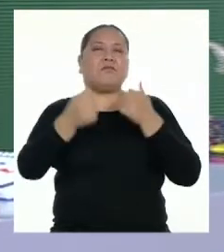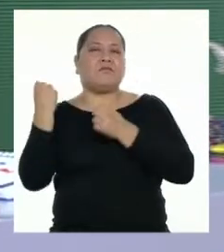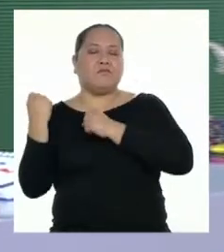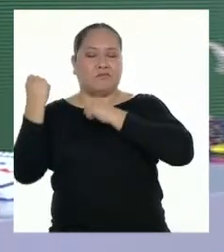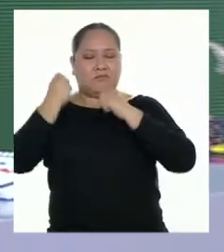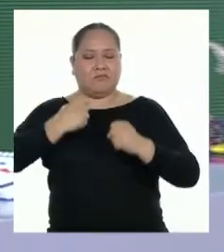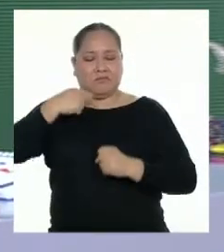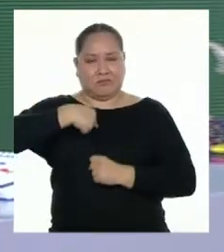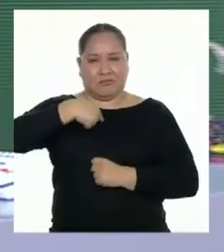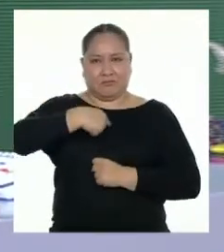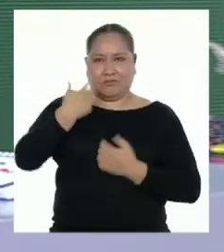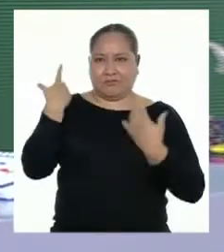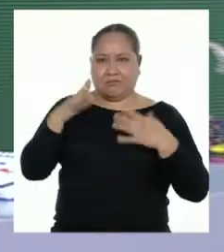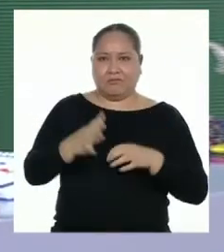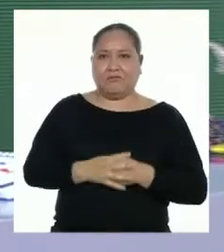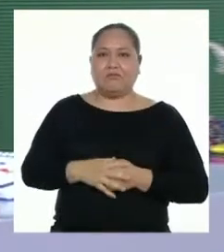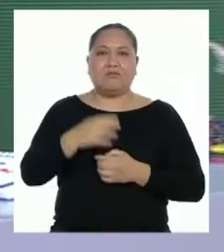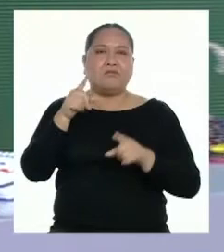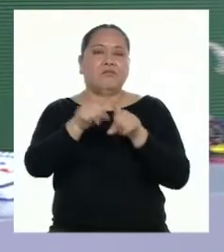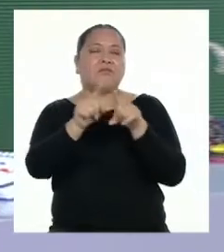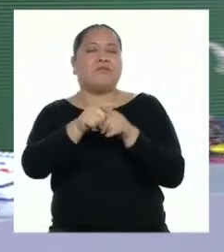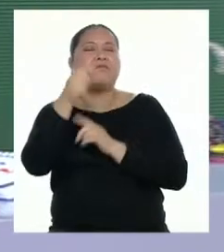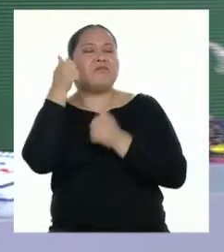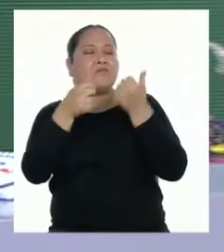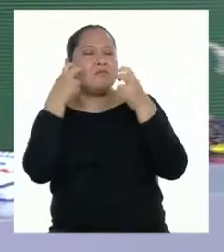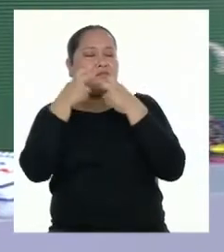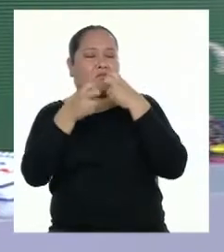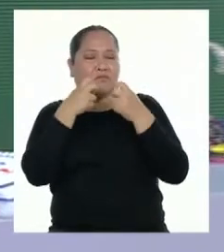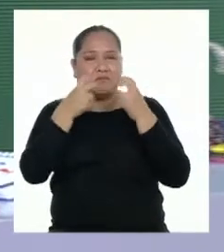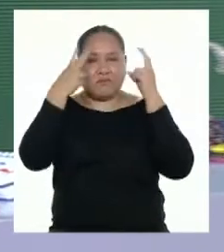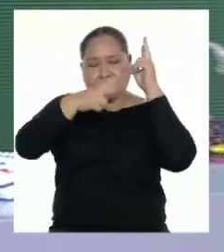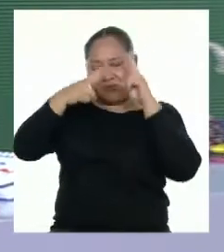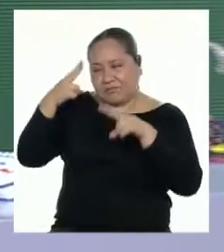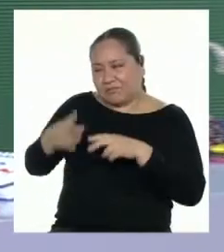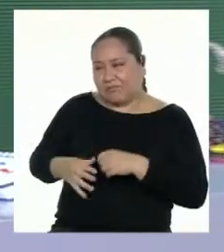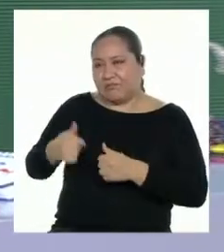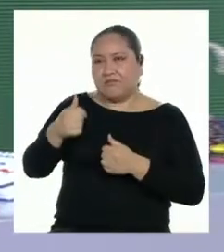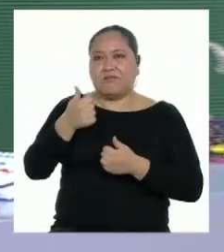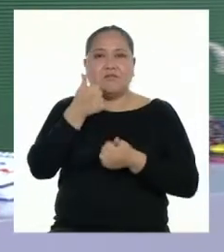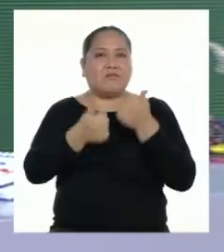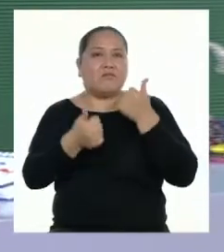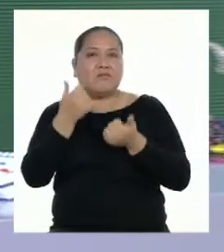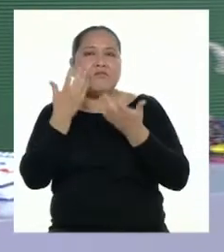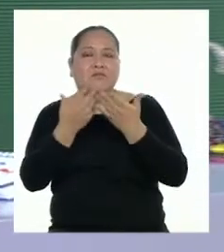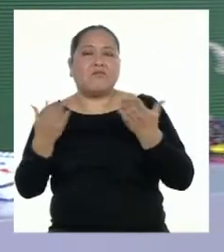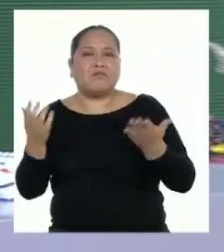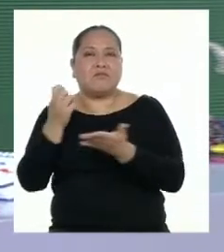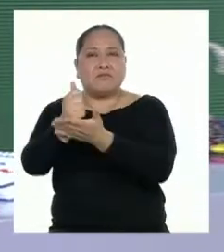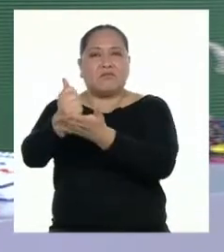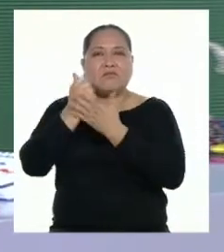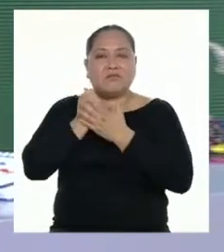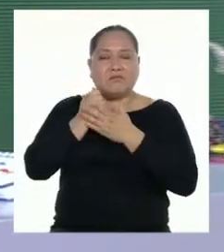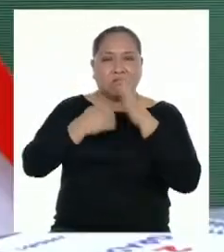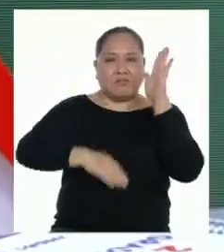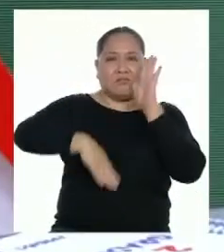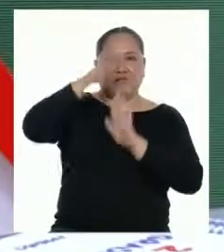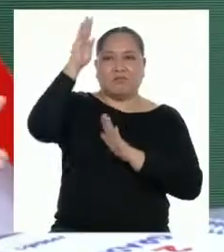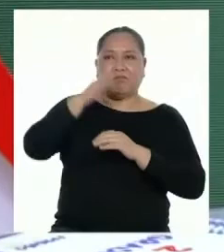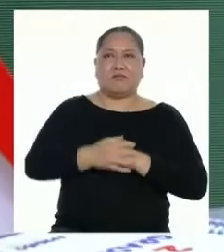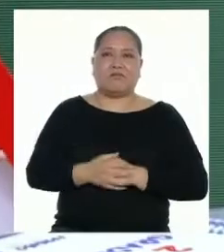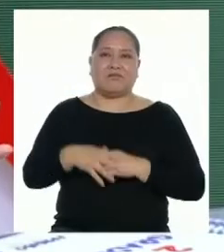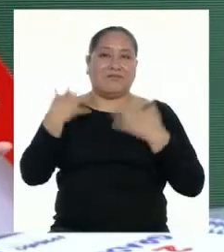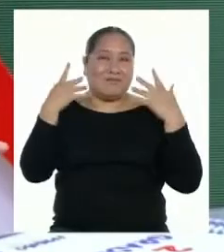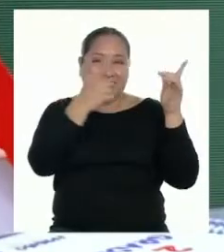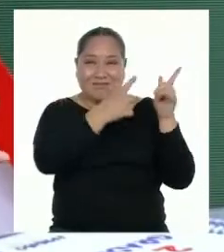encontramos en nosotros y también a qué dificultades nos enfrentamos y qué herramientas nos ayudaron para poder superarlas.